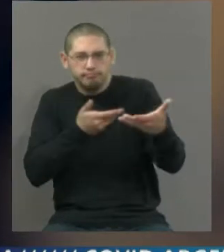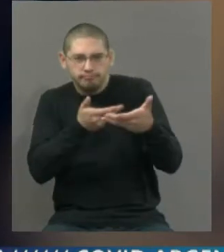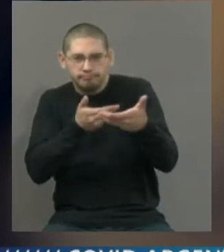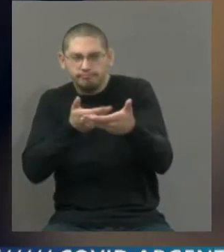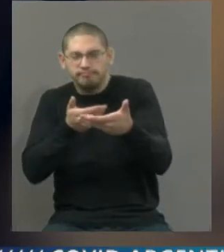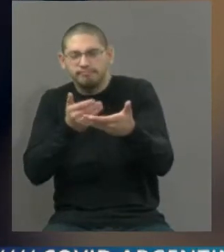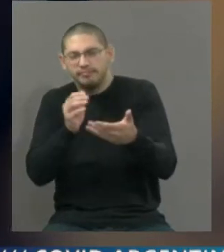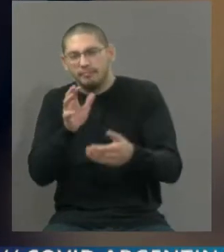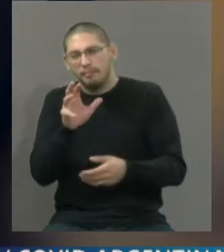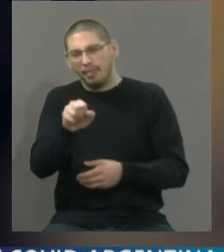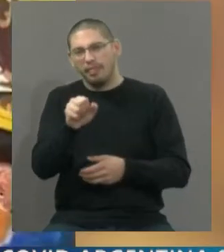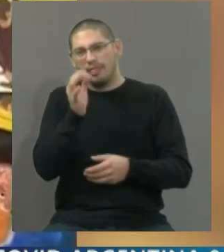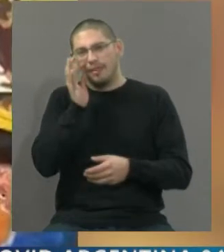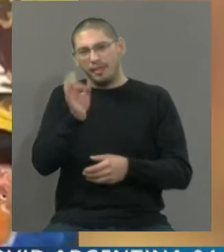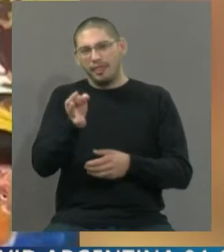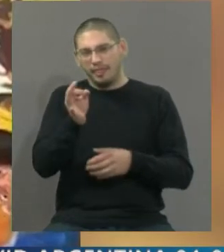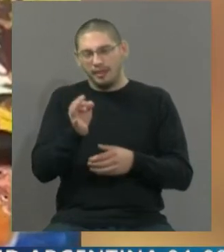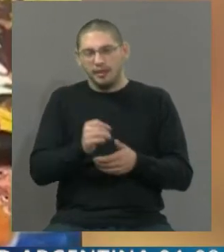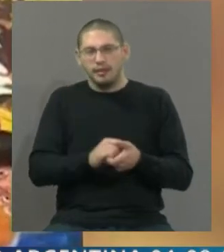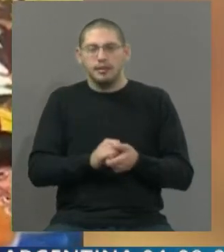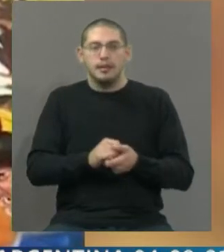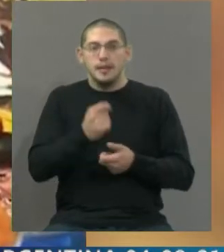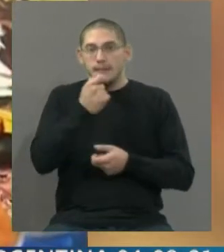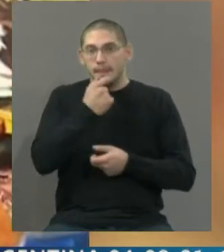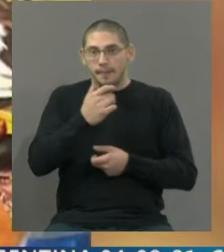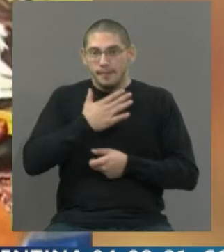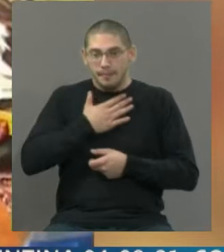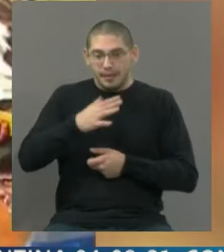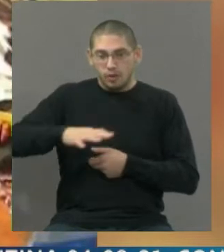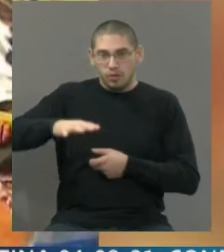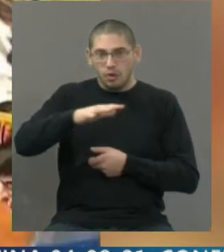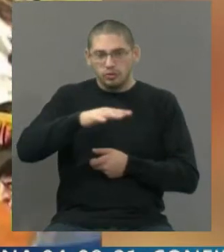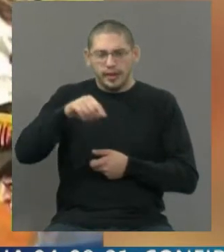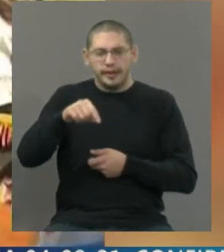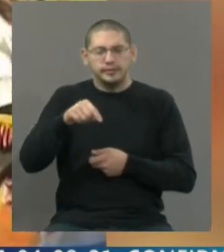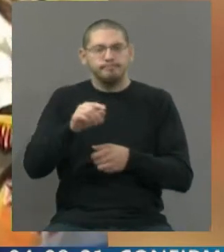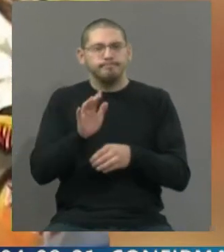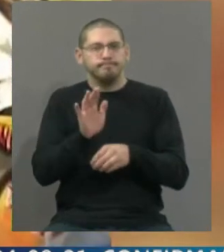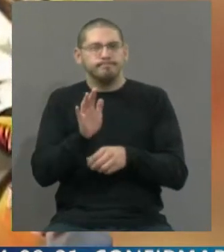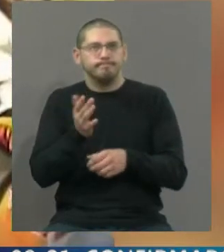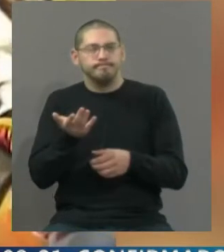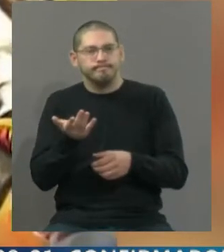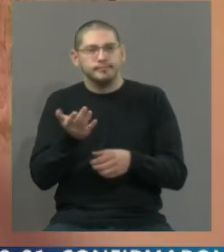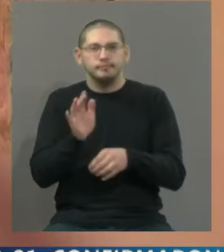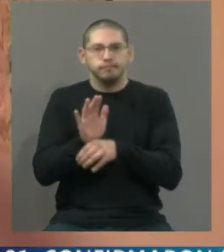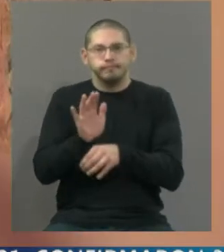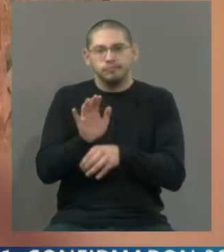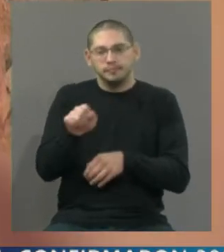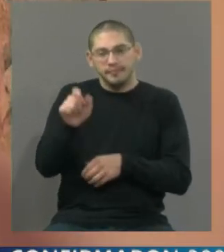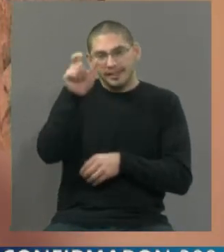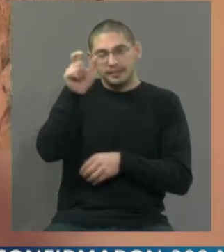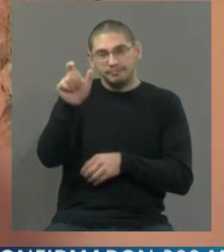que particularmente Mendoza, ¿no?, ha generado como esto de San Martín. Es